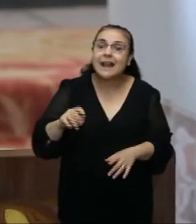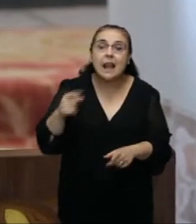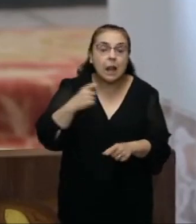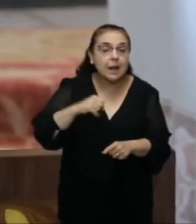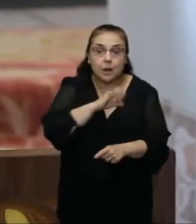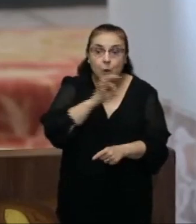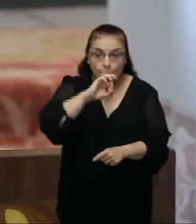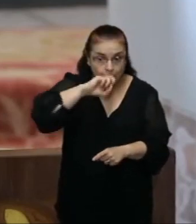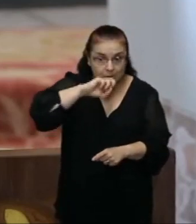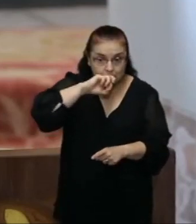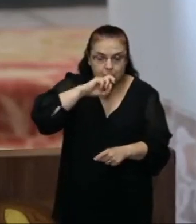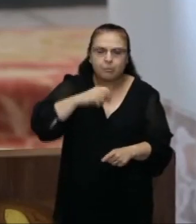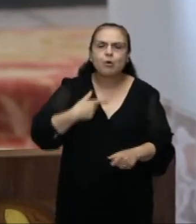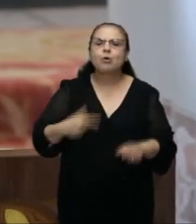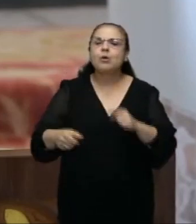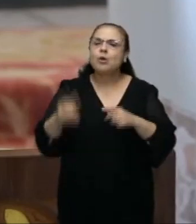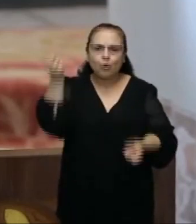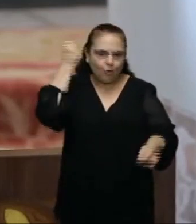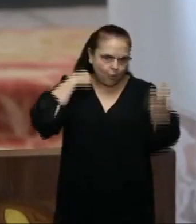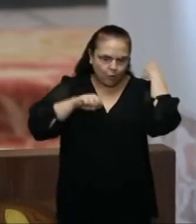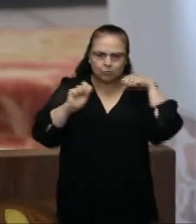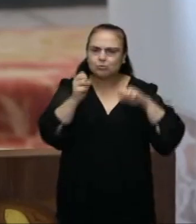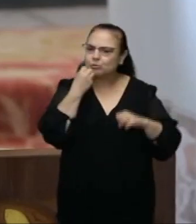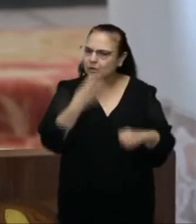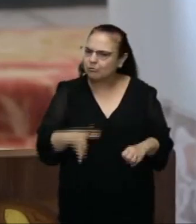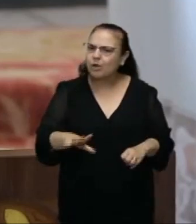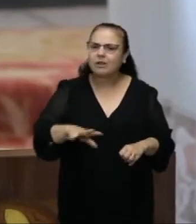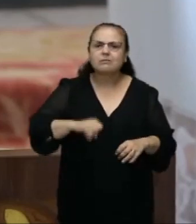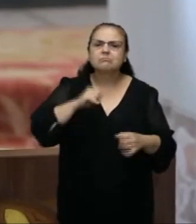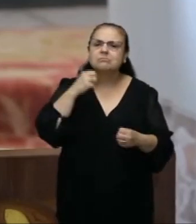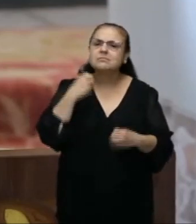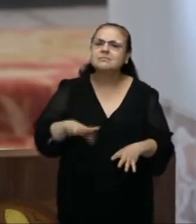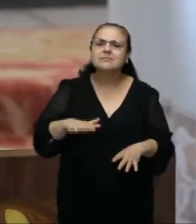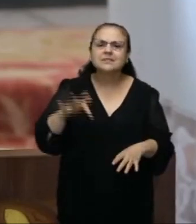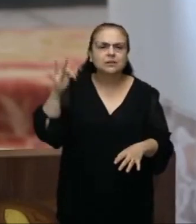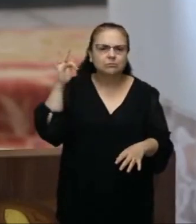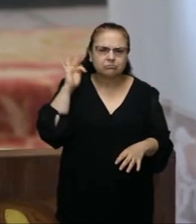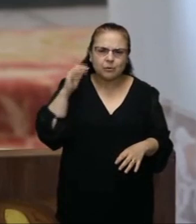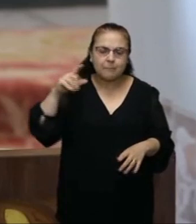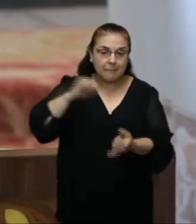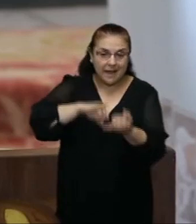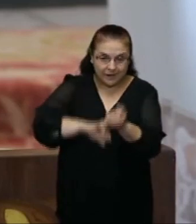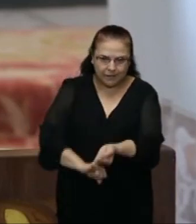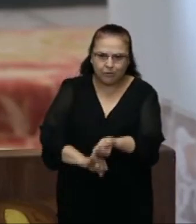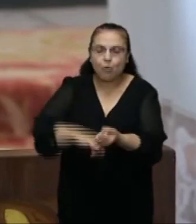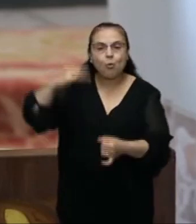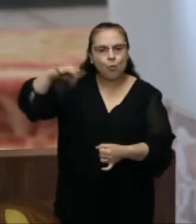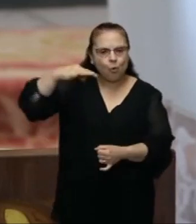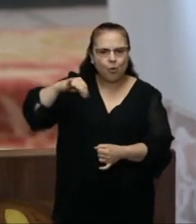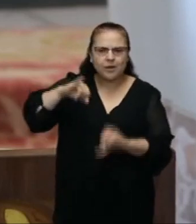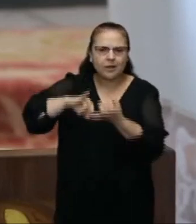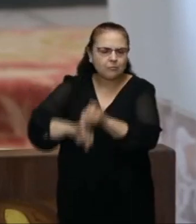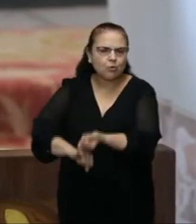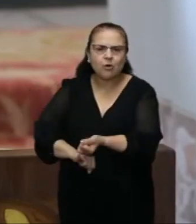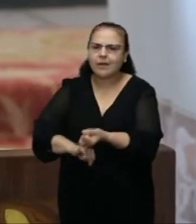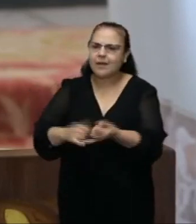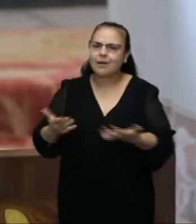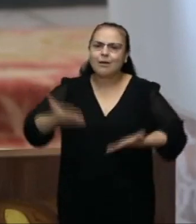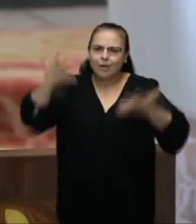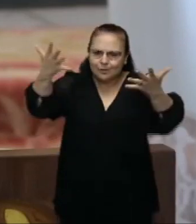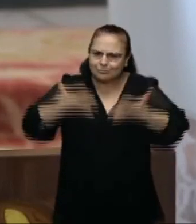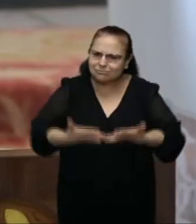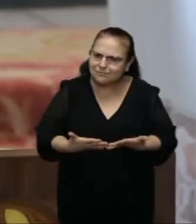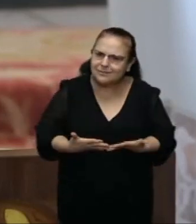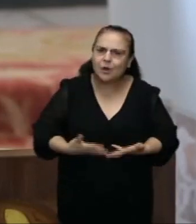sea irreprochable, marido de una sola mujer, sobrio, sensato, ordenado, hospitalario, hábil